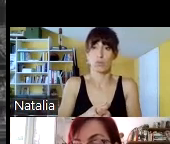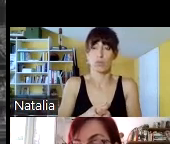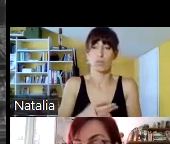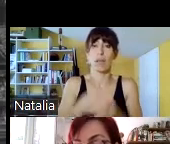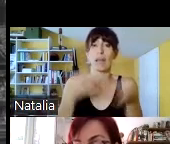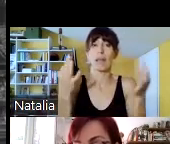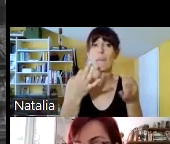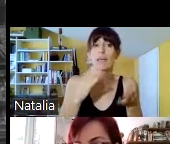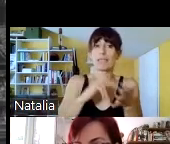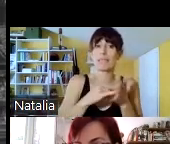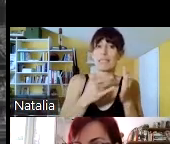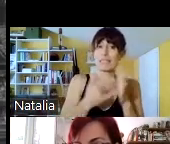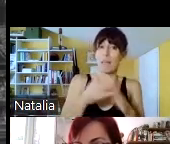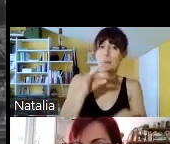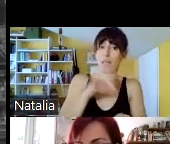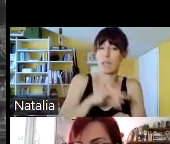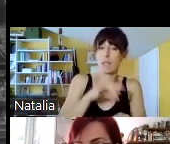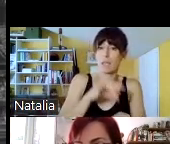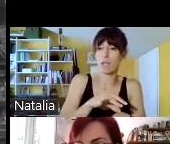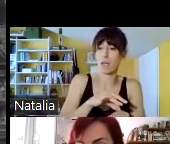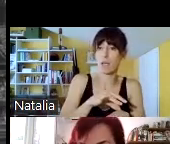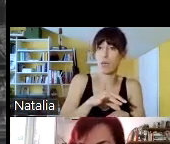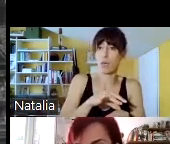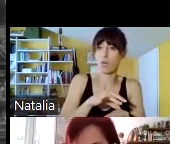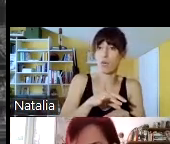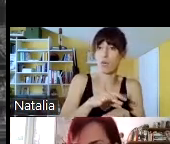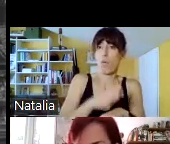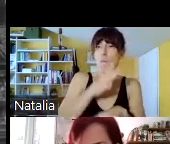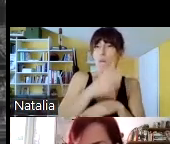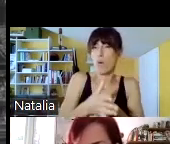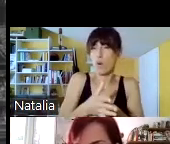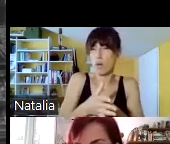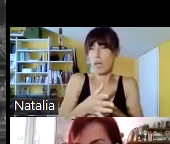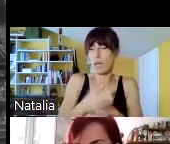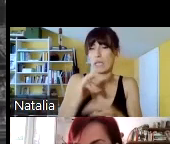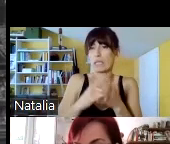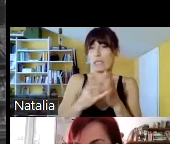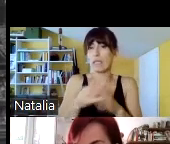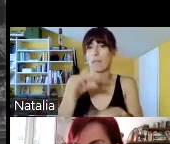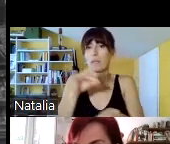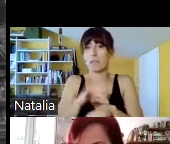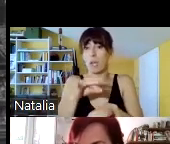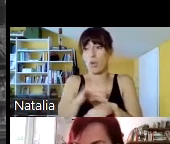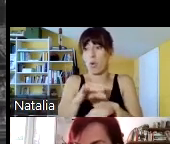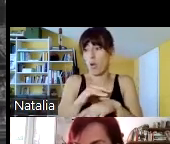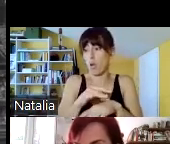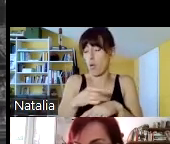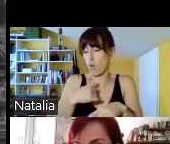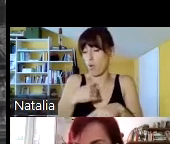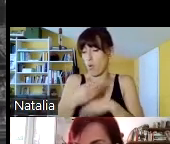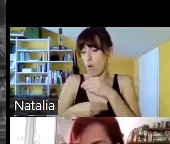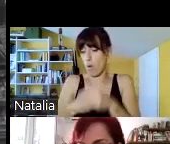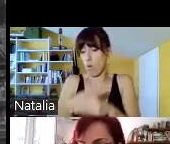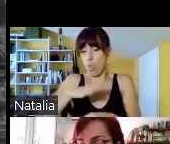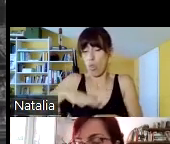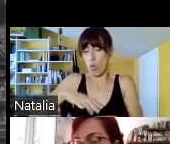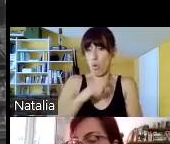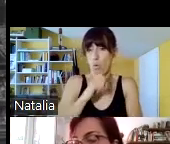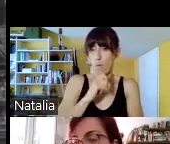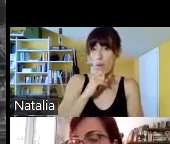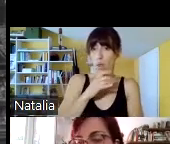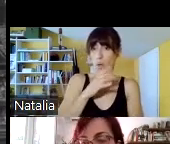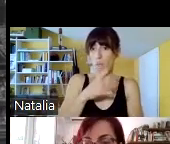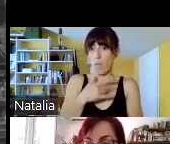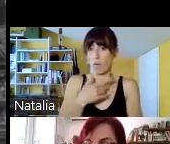sistema sanitario, ¿no? Porque el sistema sanitario, como voy a desarrollar, es un lugar un poco complicado, ¿no? Porque genera